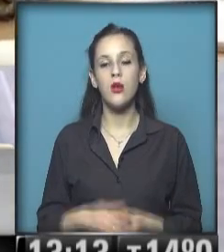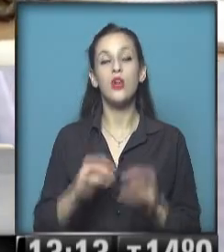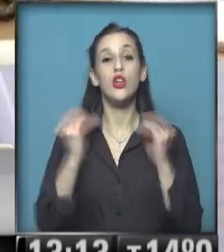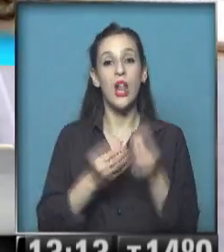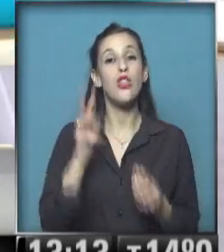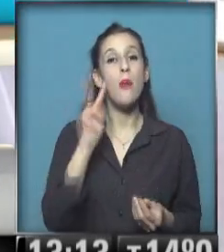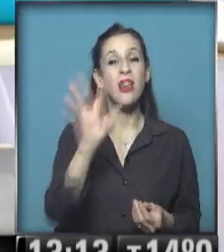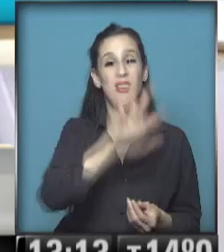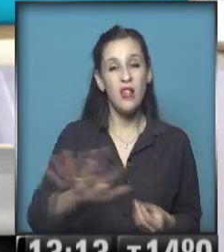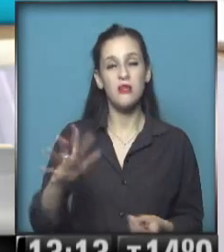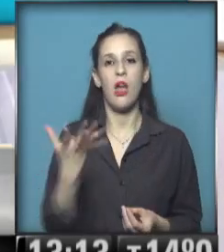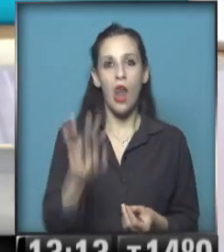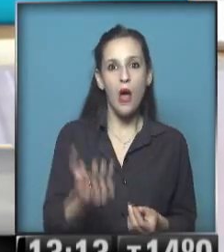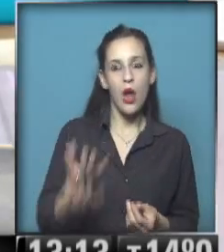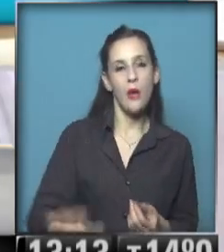que tan